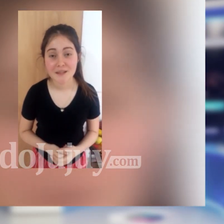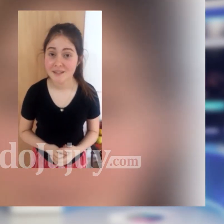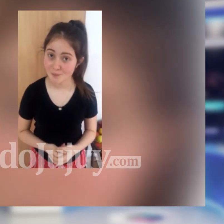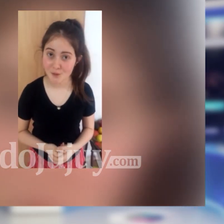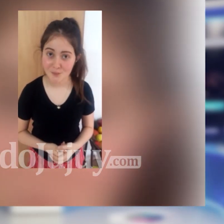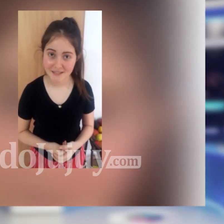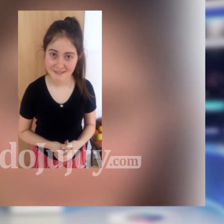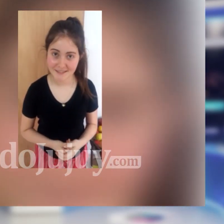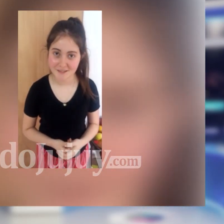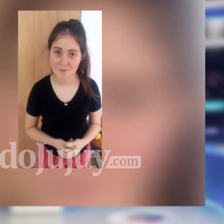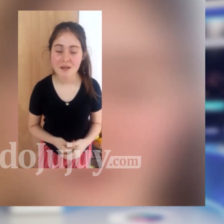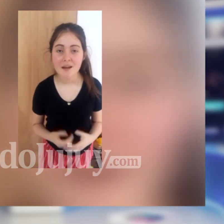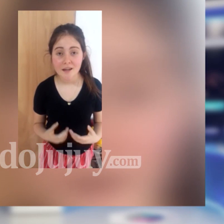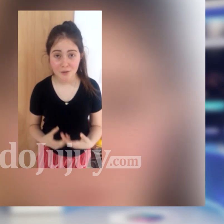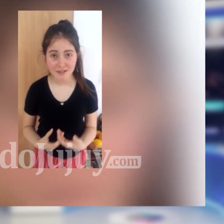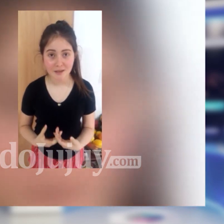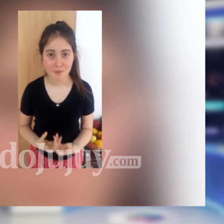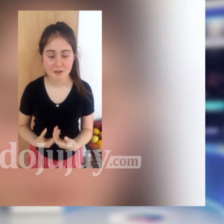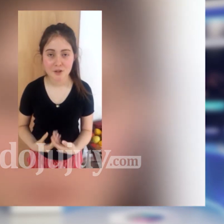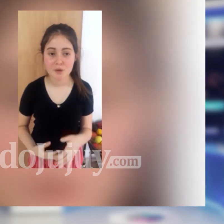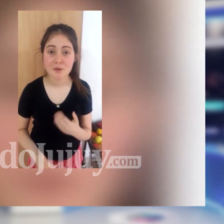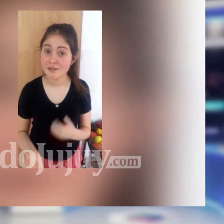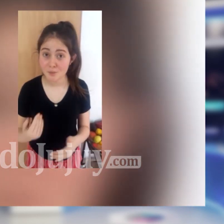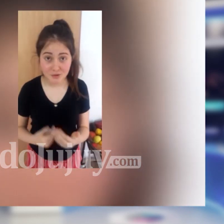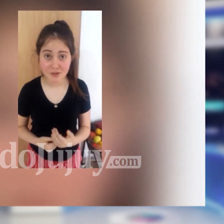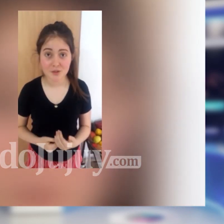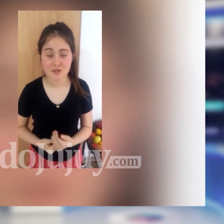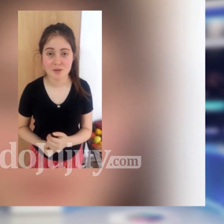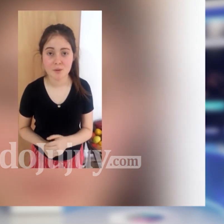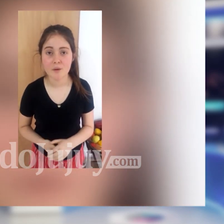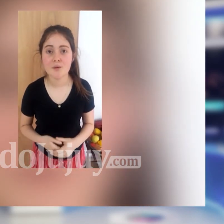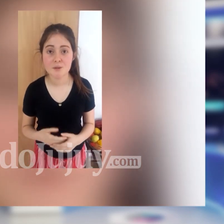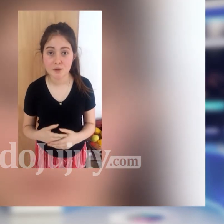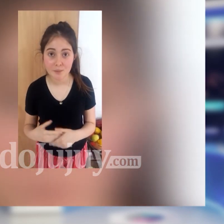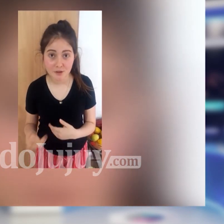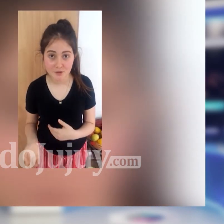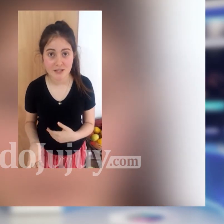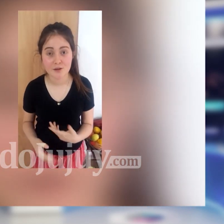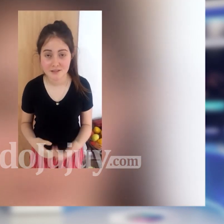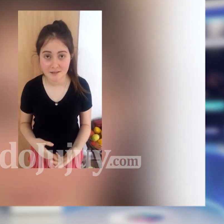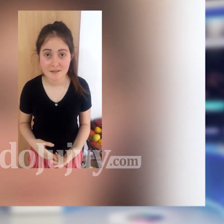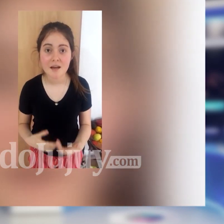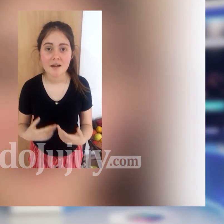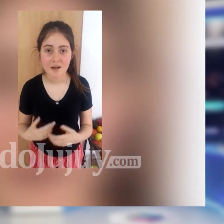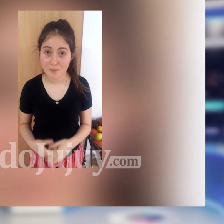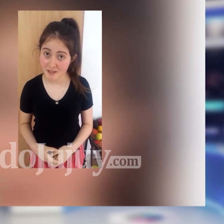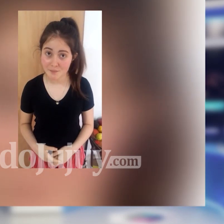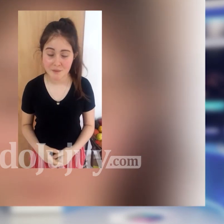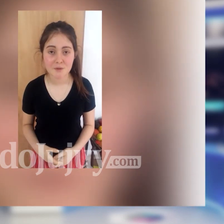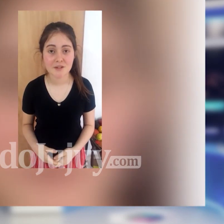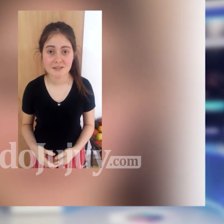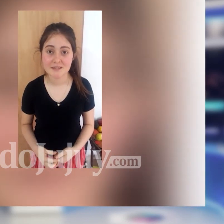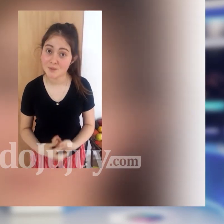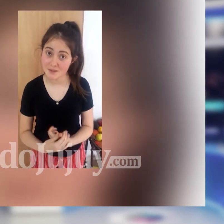o no? Sí, la verdad que sí. Tenemos un grupo de chicos olímpicos en el curso de física